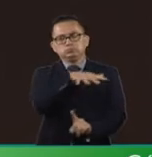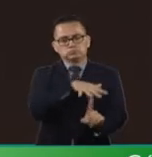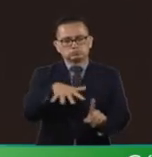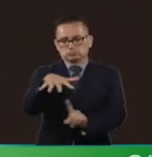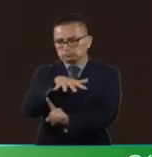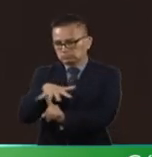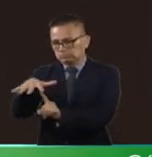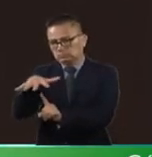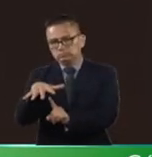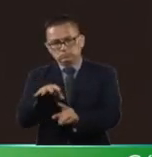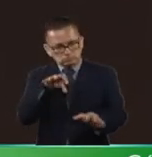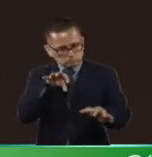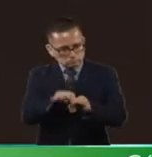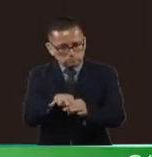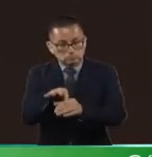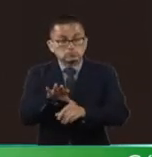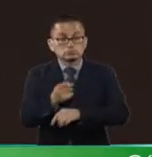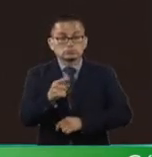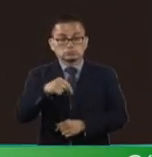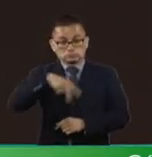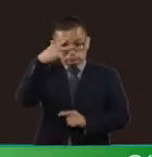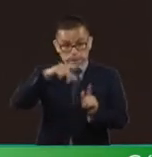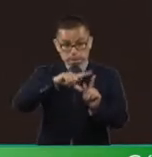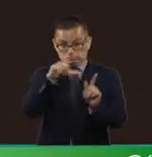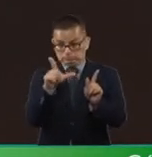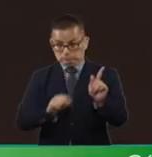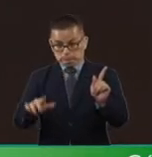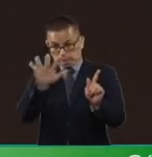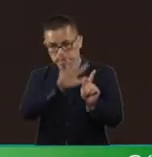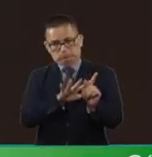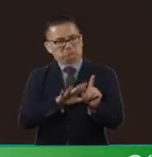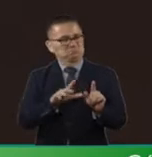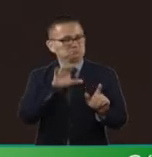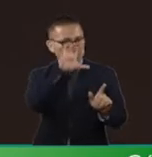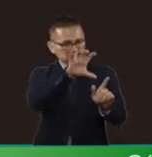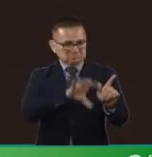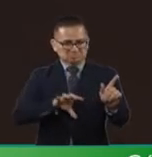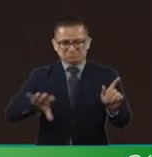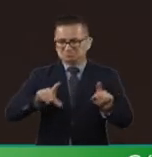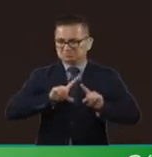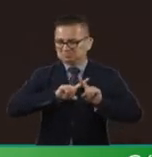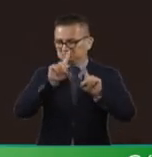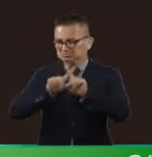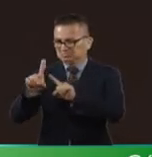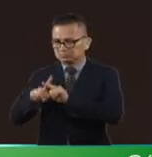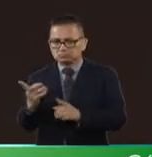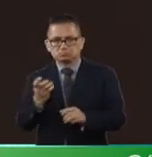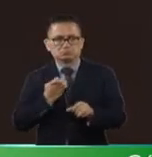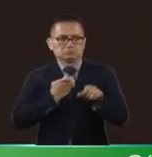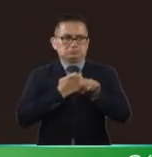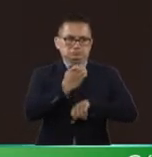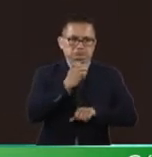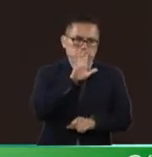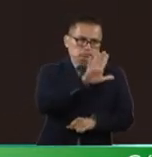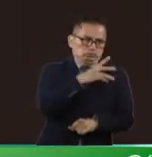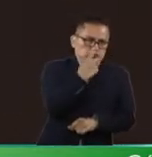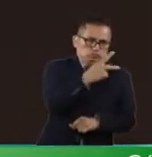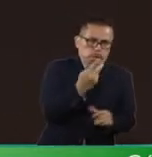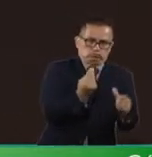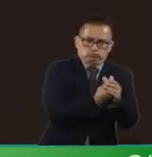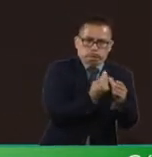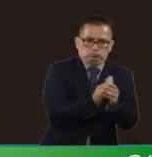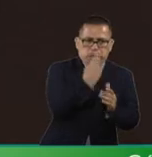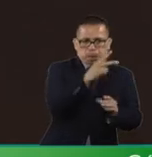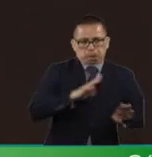del país, porque en México hay muchas realidades, porque cada estado tiene sus industrias, tiene sus servicios